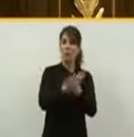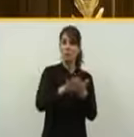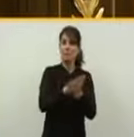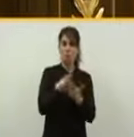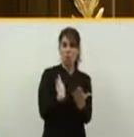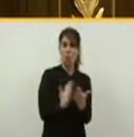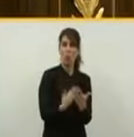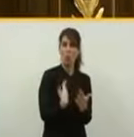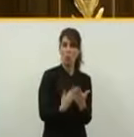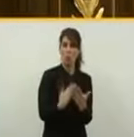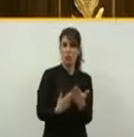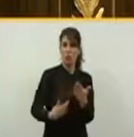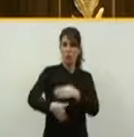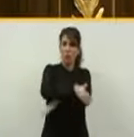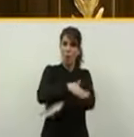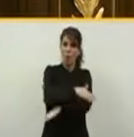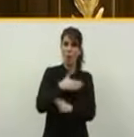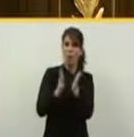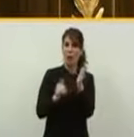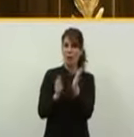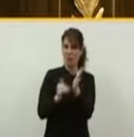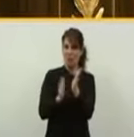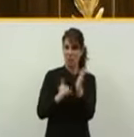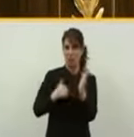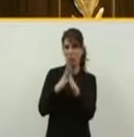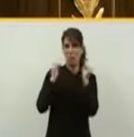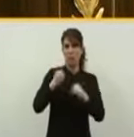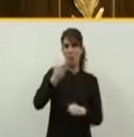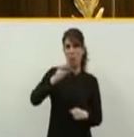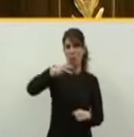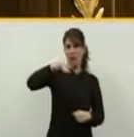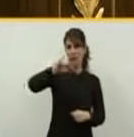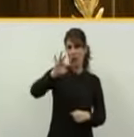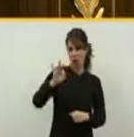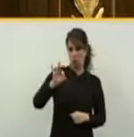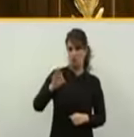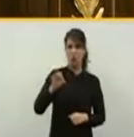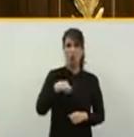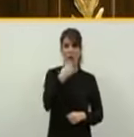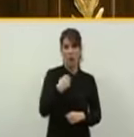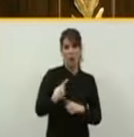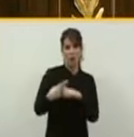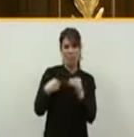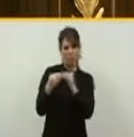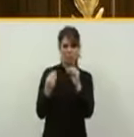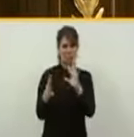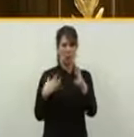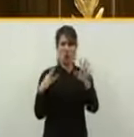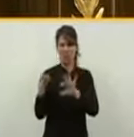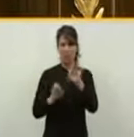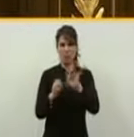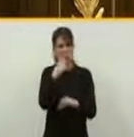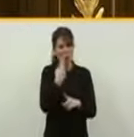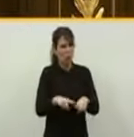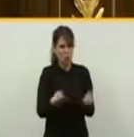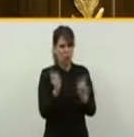el gobierno valenciano del Pacte de Botánic y decía que compartimos el 80%, pero hay un matiz que no compartimos y es que aquel